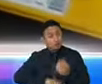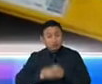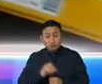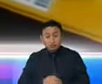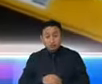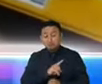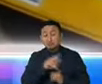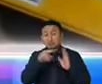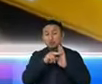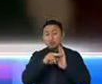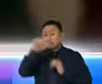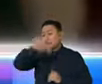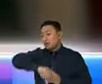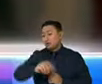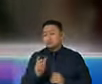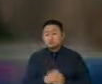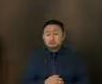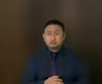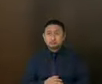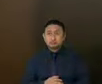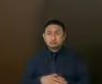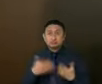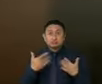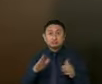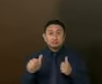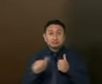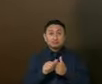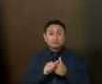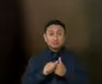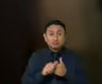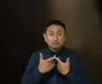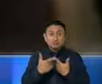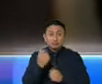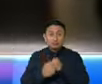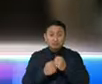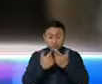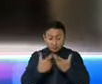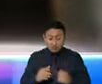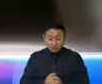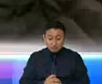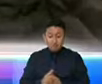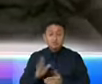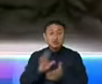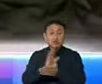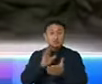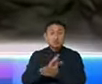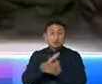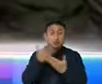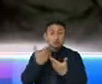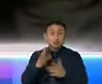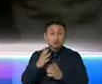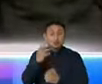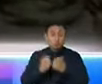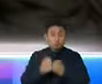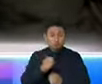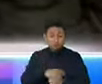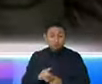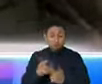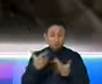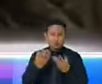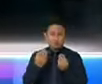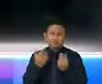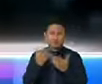tenía un bajo rendimiento. Fin es el año escolar y una escuela particular religiosa envuelta en un huracán de